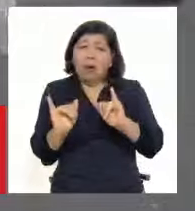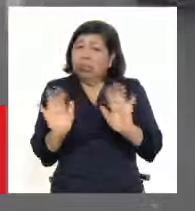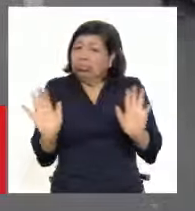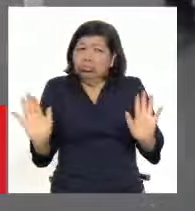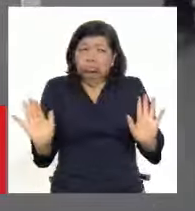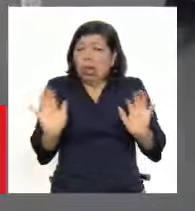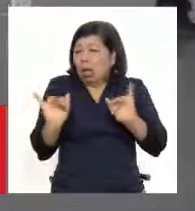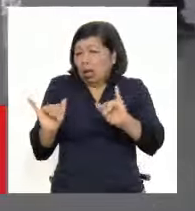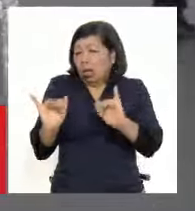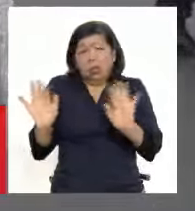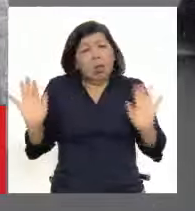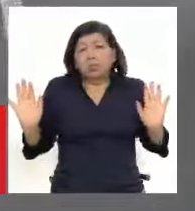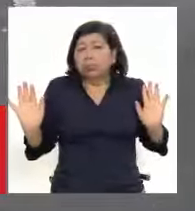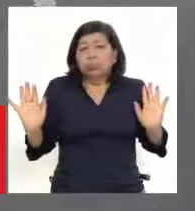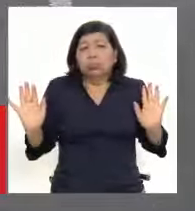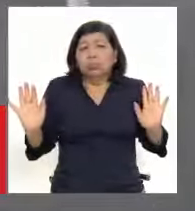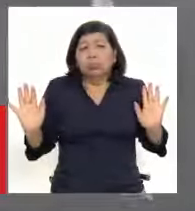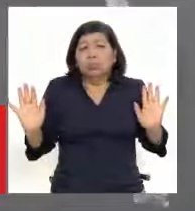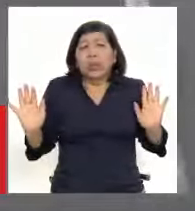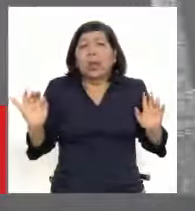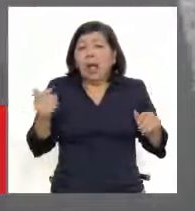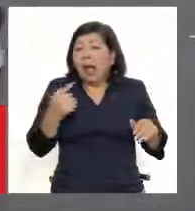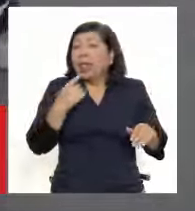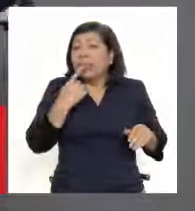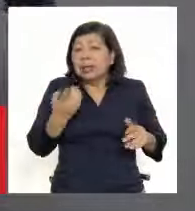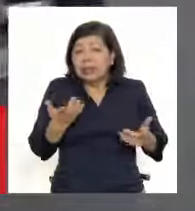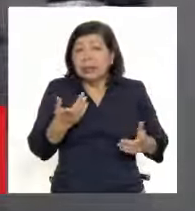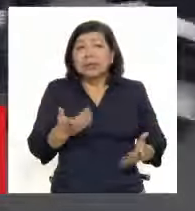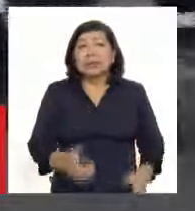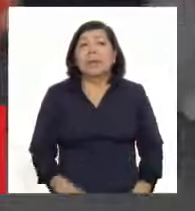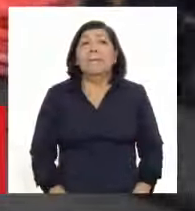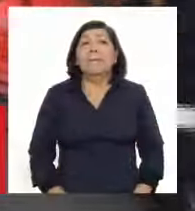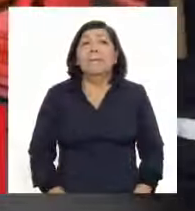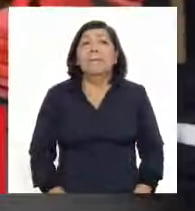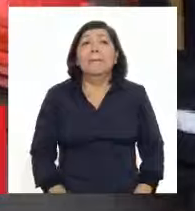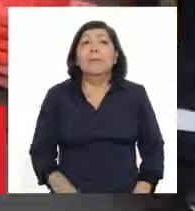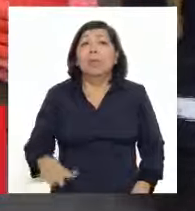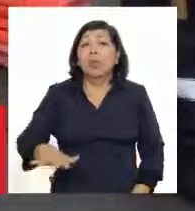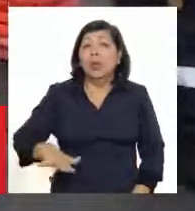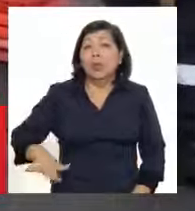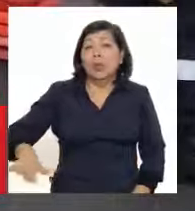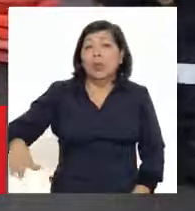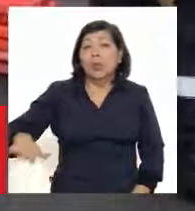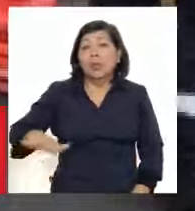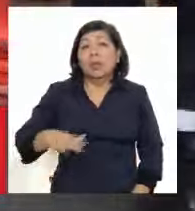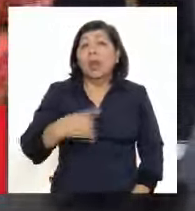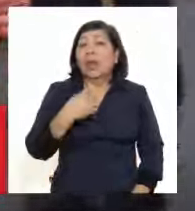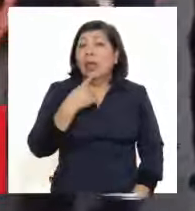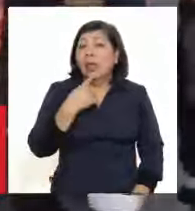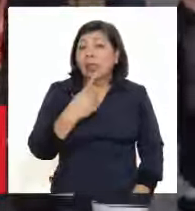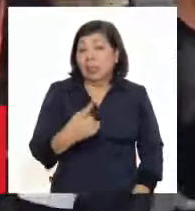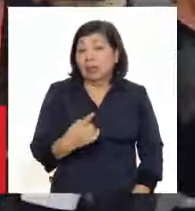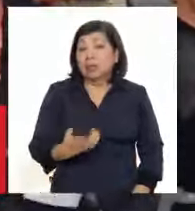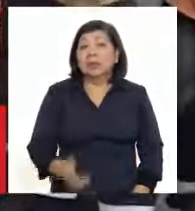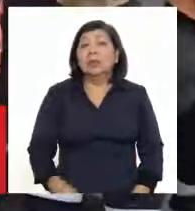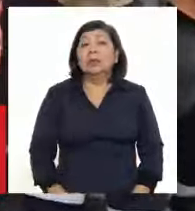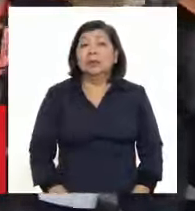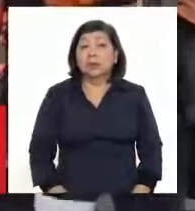como vemos aquí, simplemente hay señalización. En todo el intento que ellos han tratado